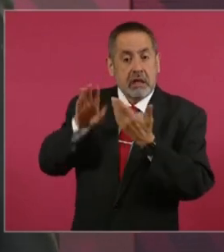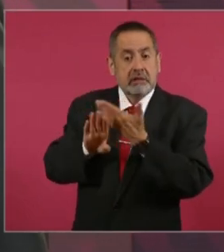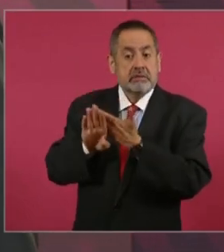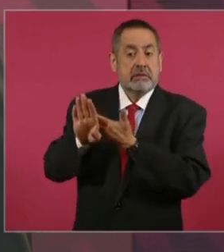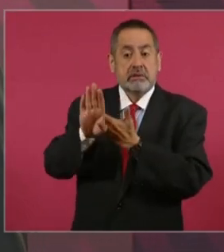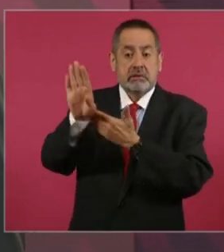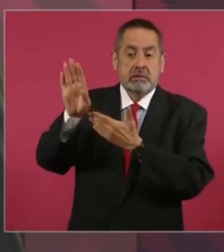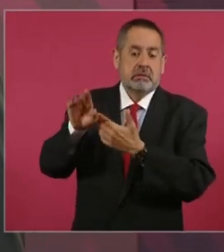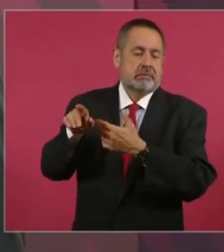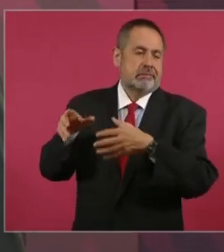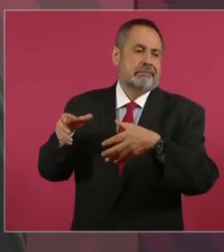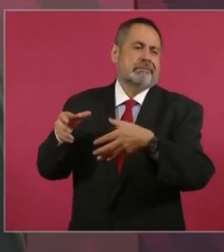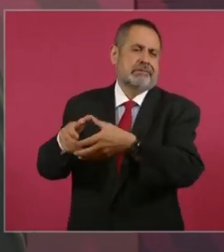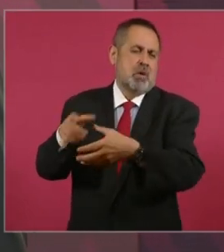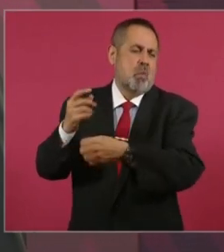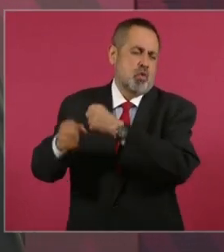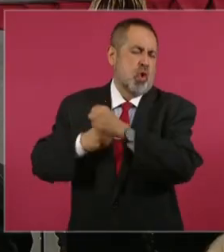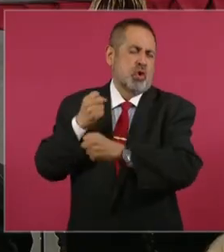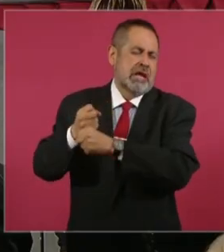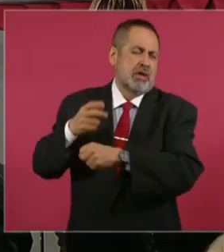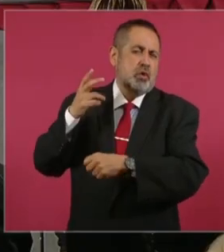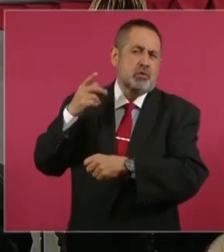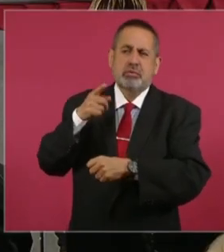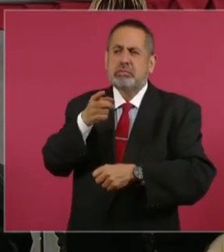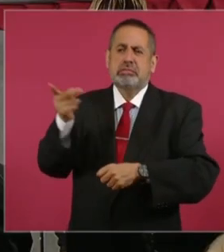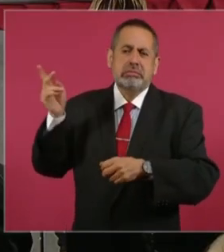durante mucho tiempo,